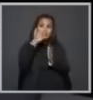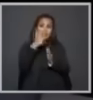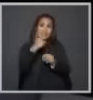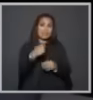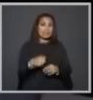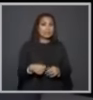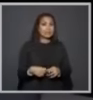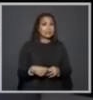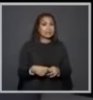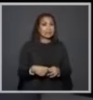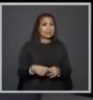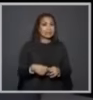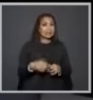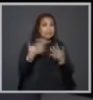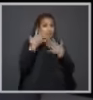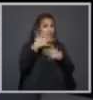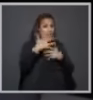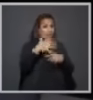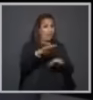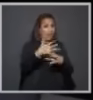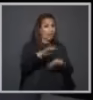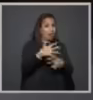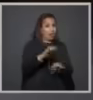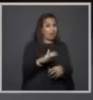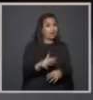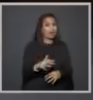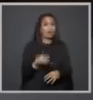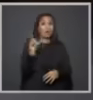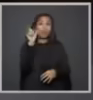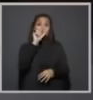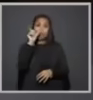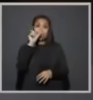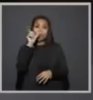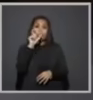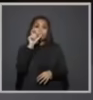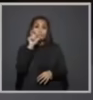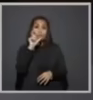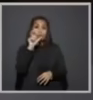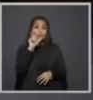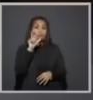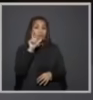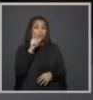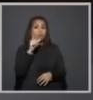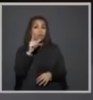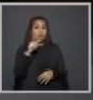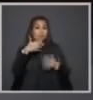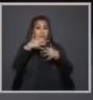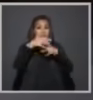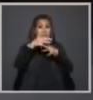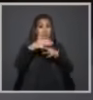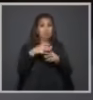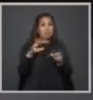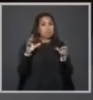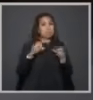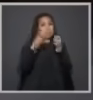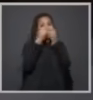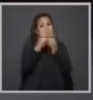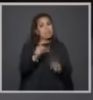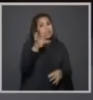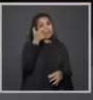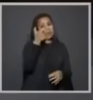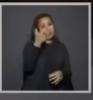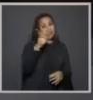500 millones de pesos. ¿Qué podríamos esperar nosotros como mexicanos si no se da la elección en esta ocasión? Bueno,